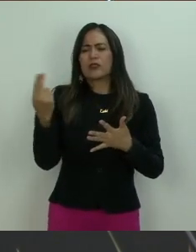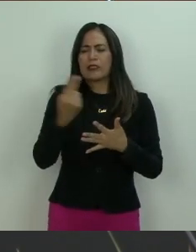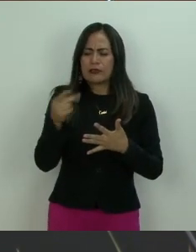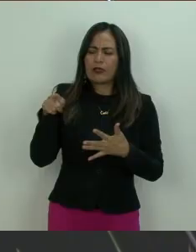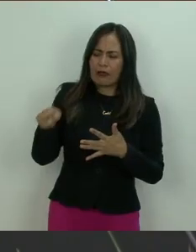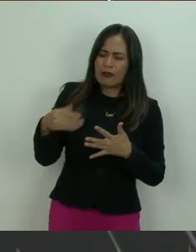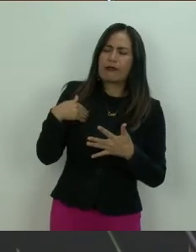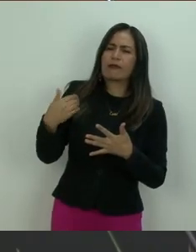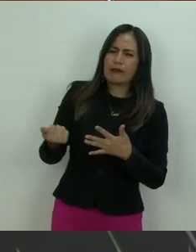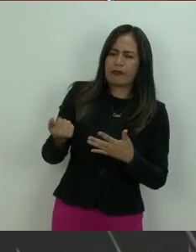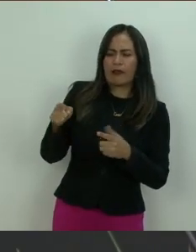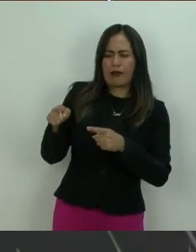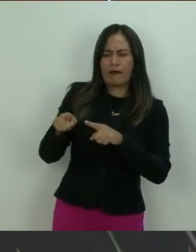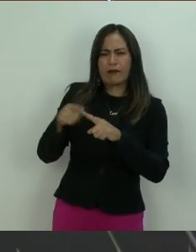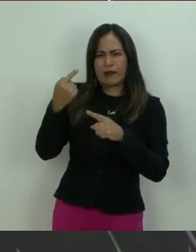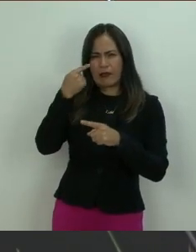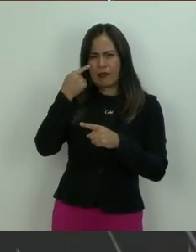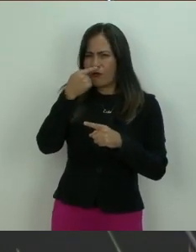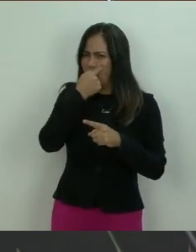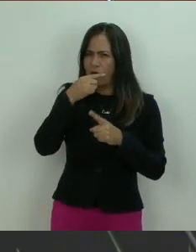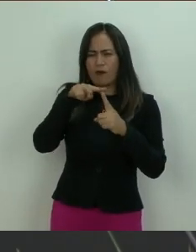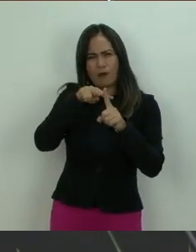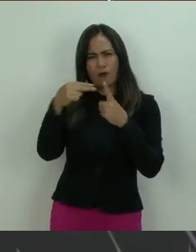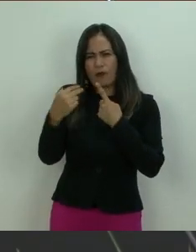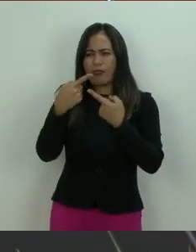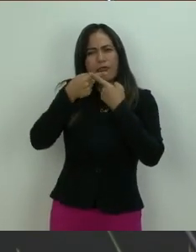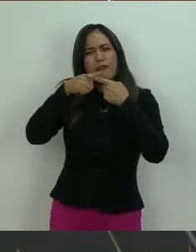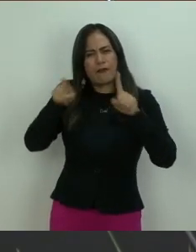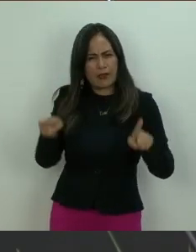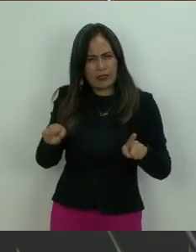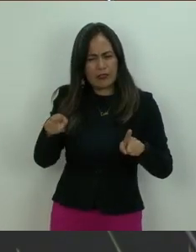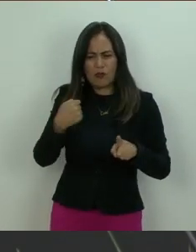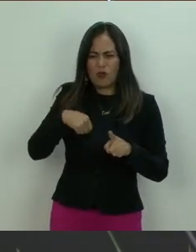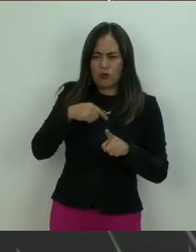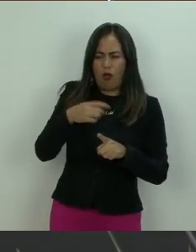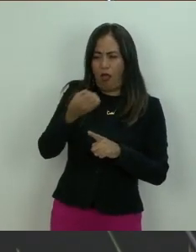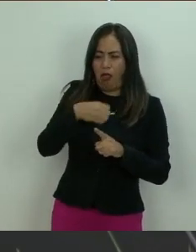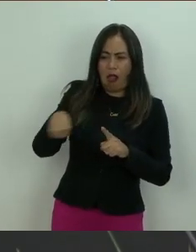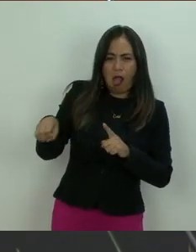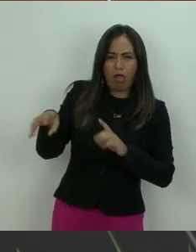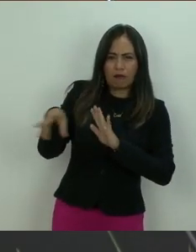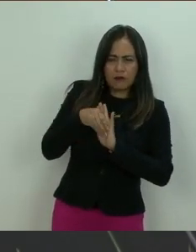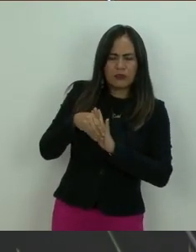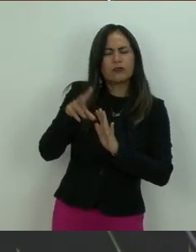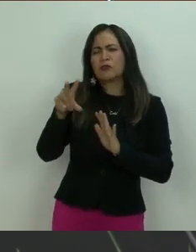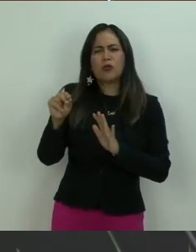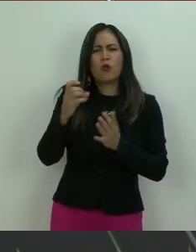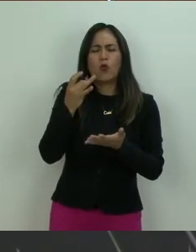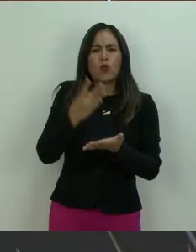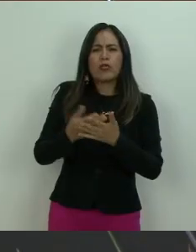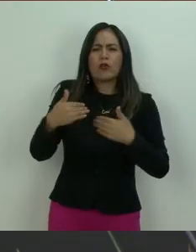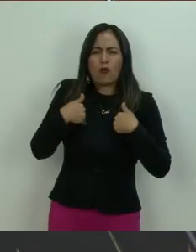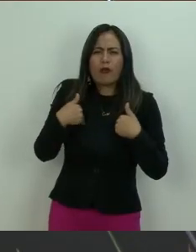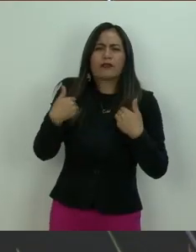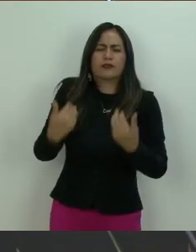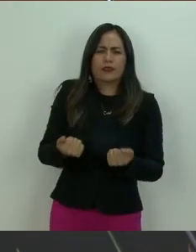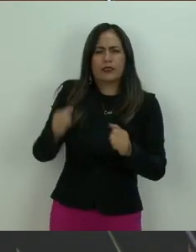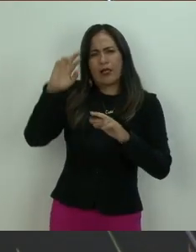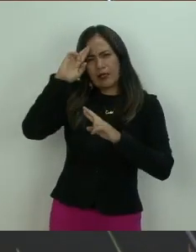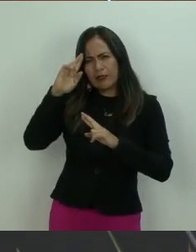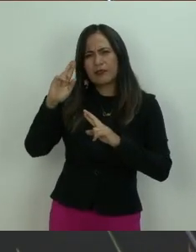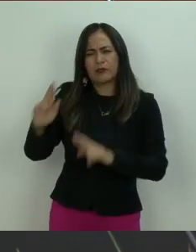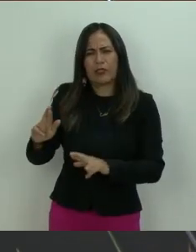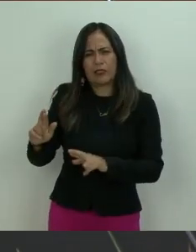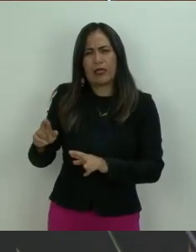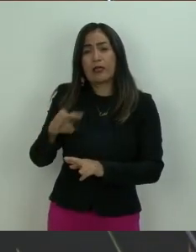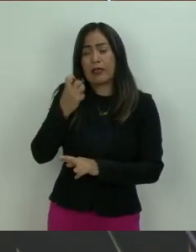diferencias culturales y de cosmovisión sin ánimo de asimilarlas, sino de comprenderlas y, en esa medida, de respetarlas y otorgarles